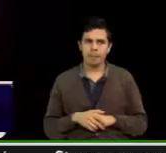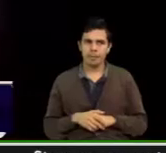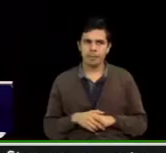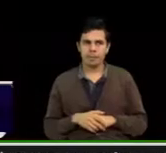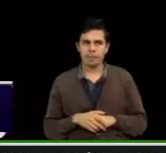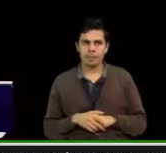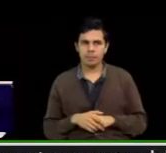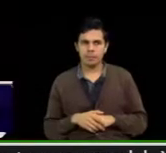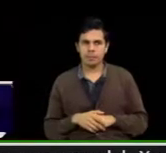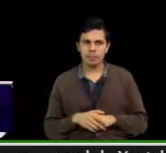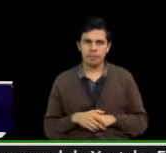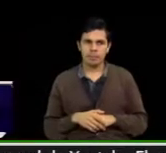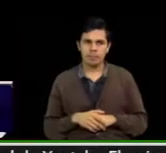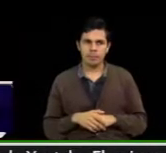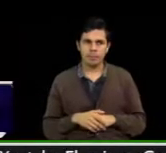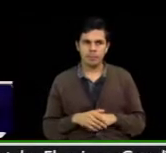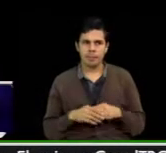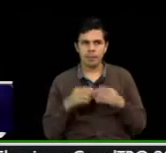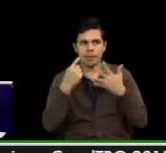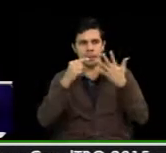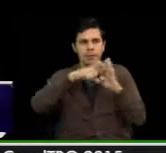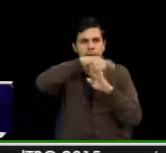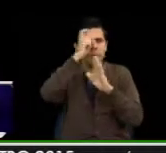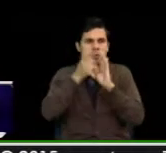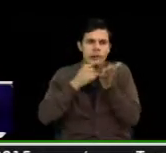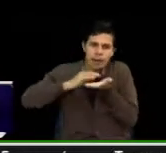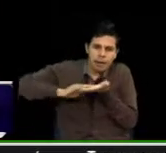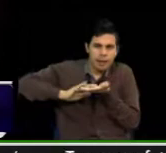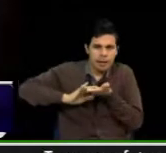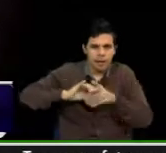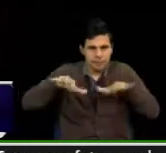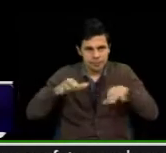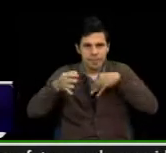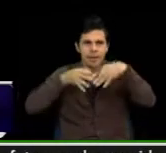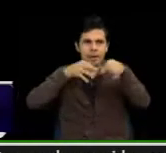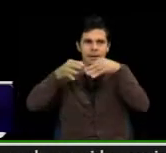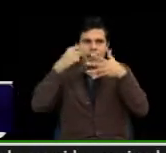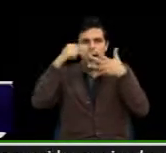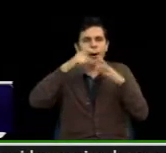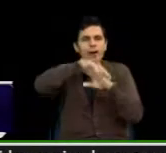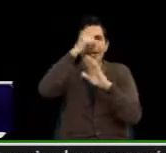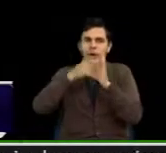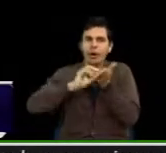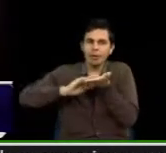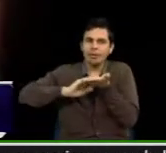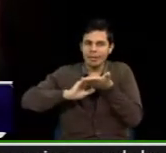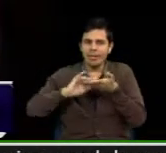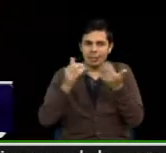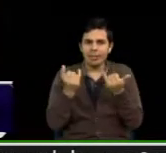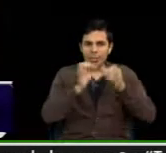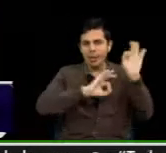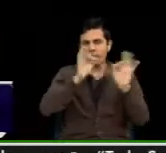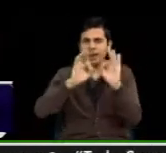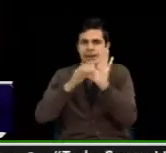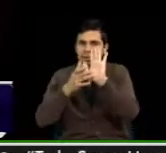tarde yo decidí llevar una carrera pues por el río, una señora a colaborarle en una bolsa. A mí me agarró un militar, ese militar me